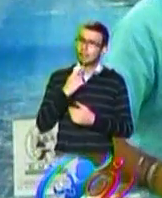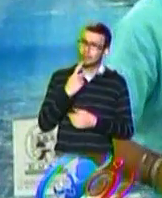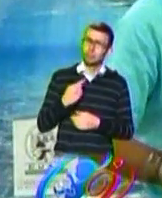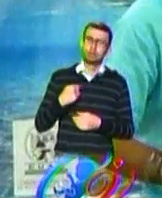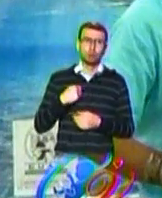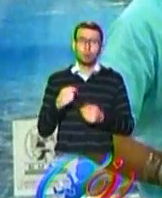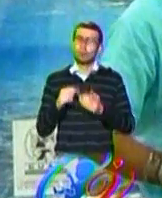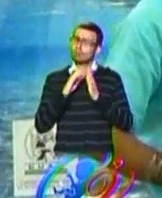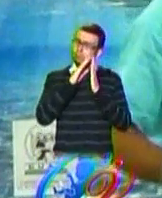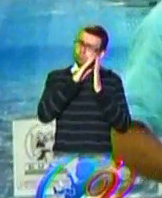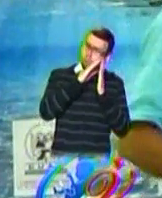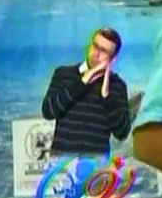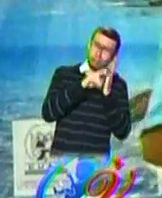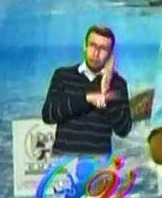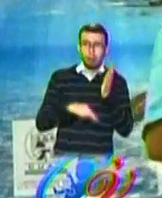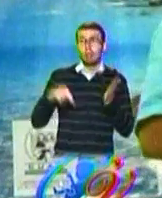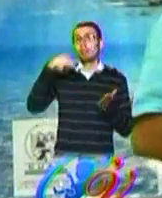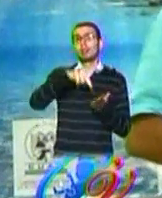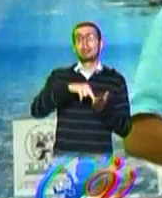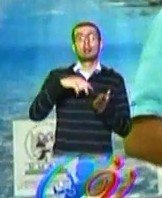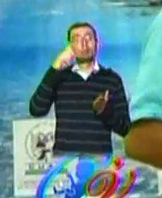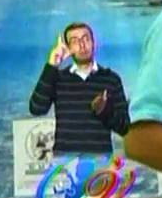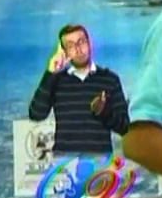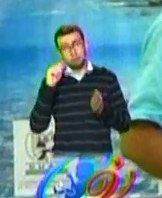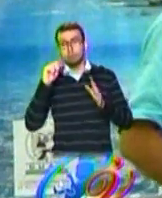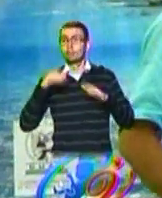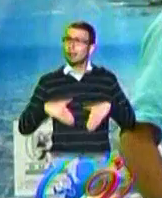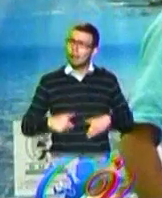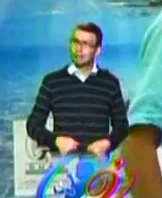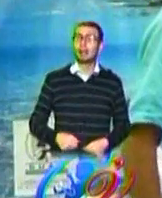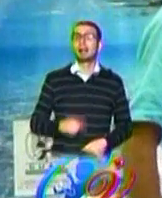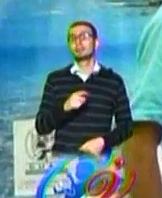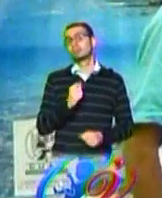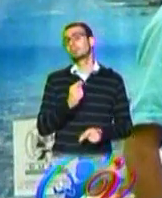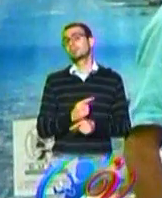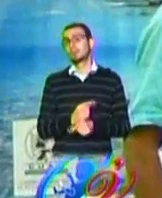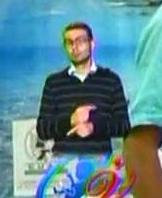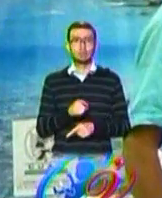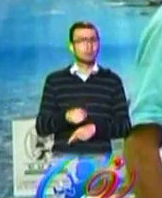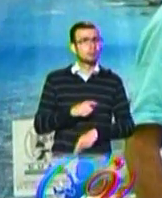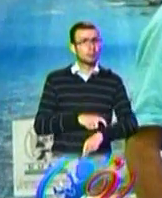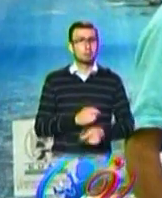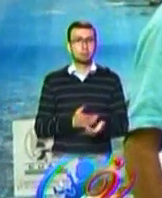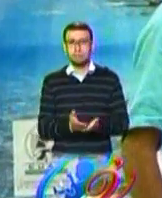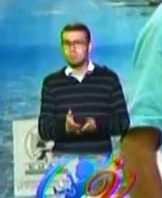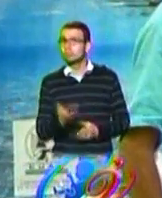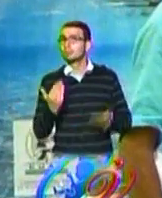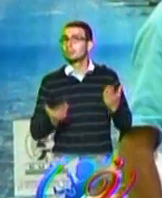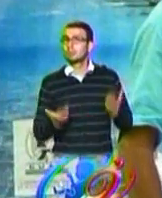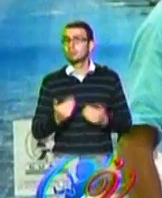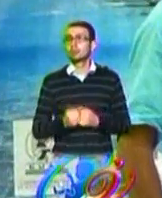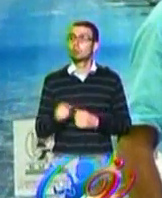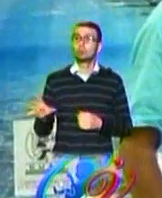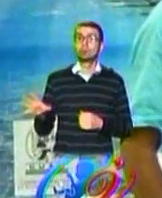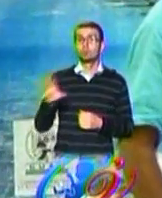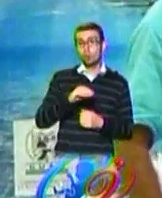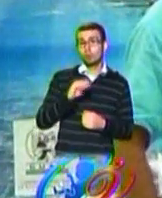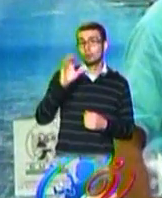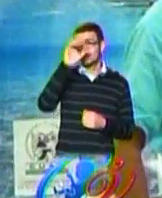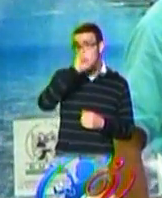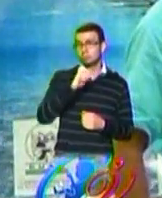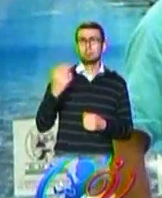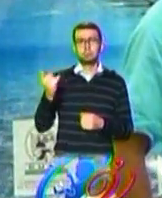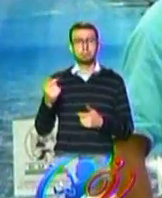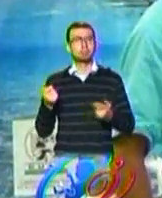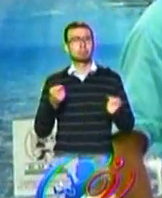cansado. Entonces es el tiempo y la exposición. Los equipos, todos los que estamos viendo y las ondas que